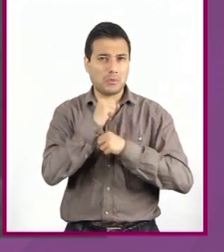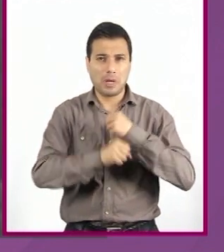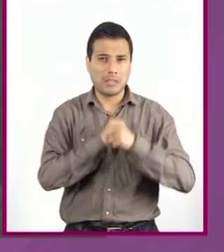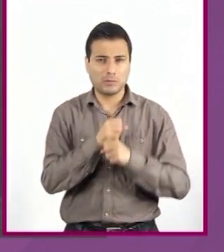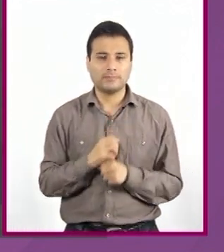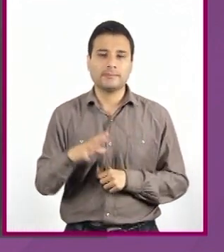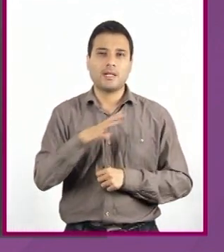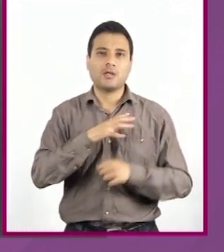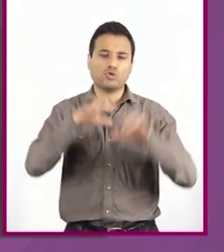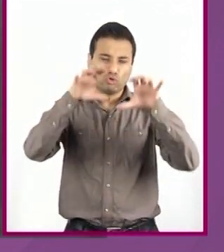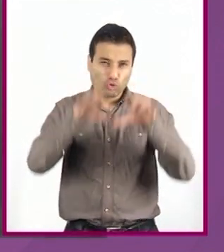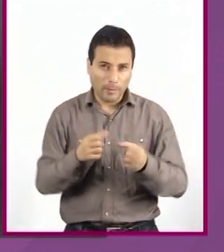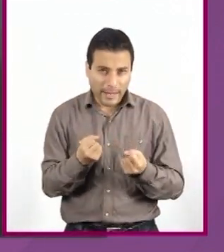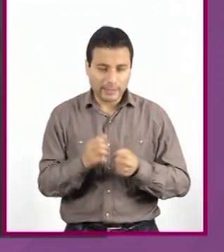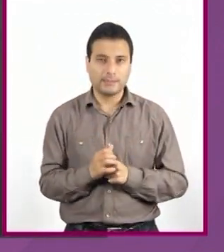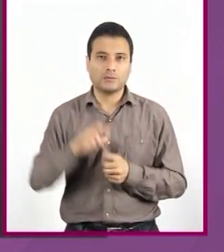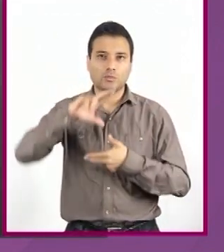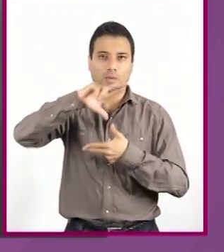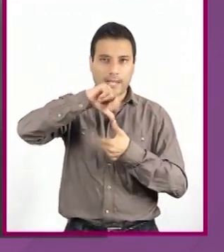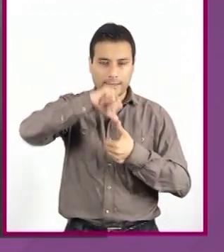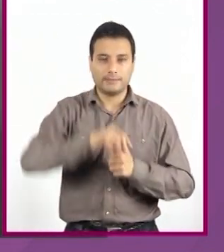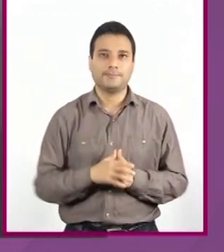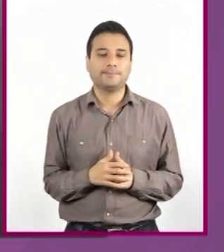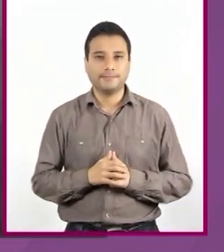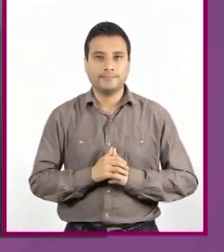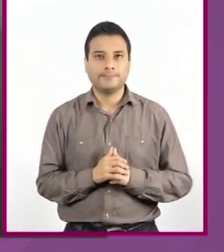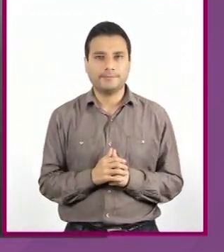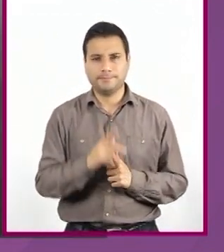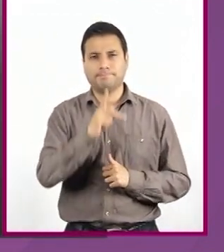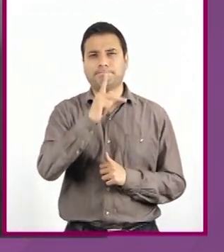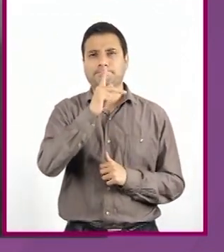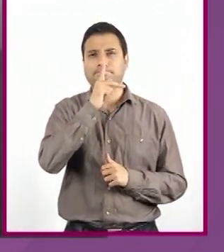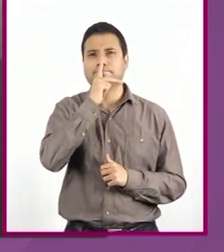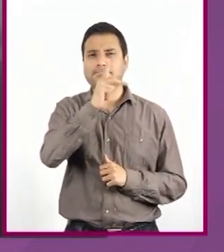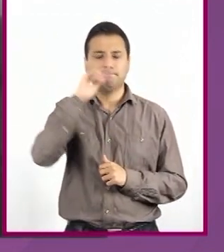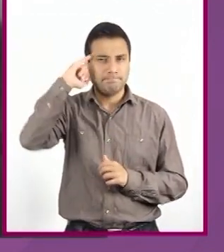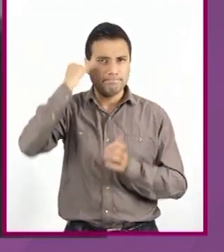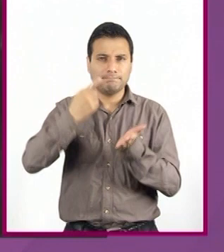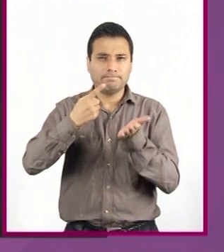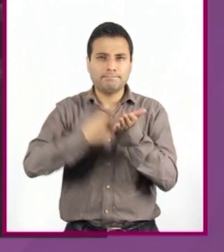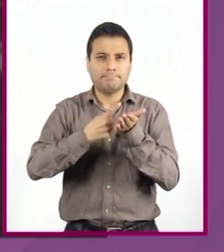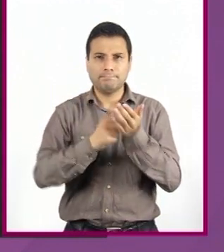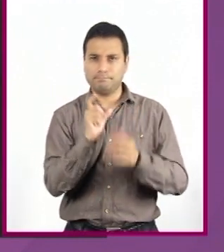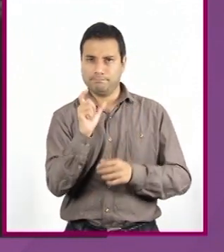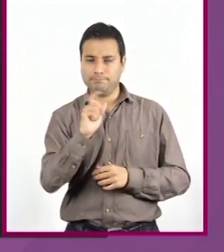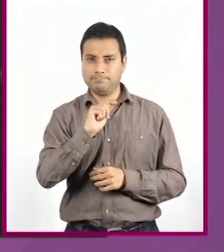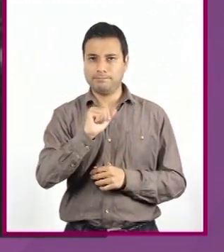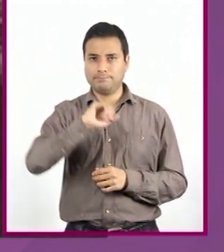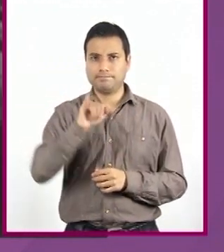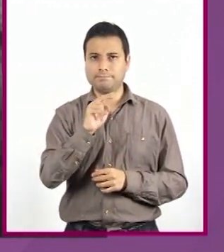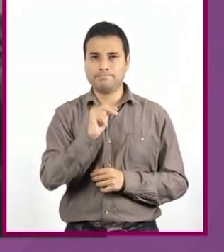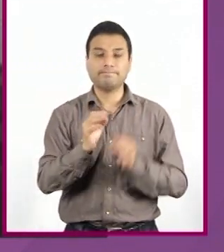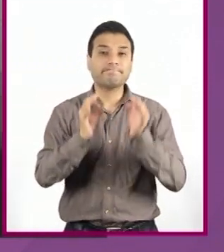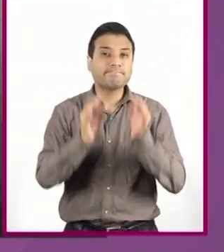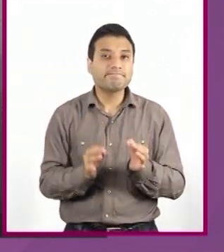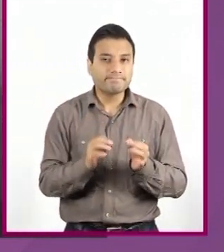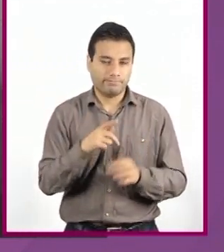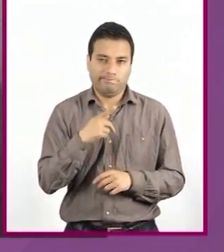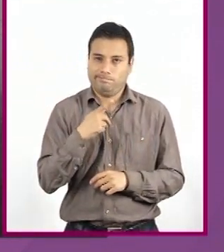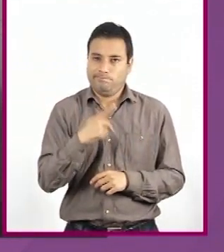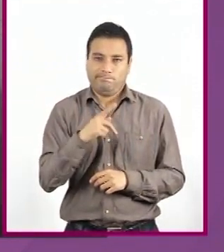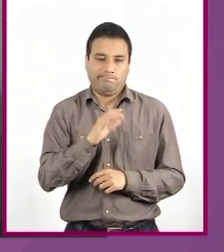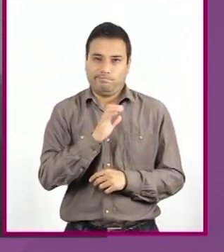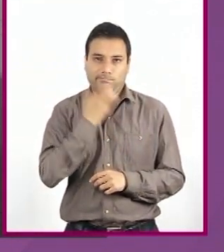con tormentas y huracanes. La palabra totonaca, Tajín, se relaciona con estas condiciones